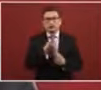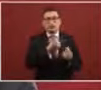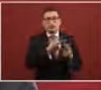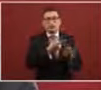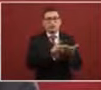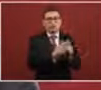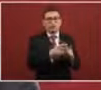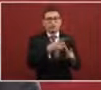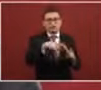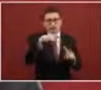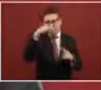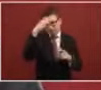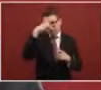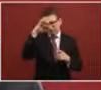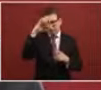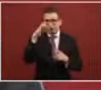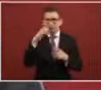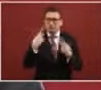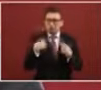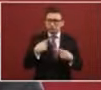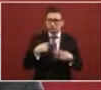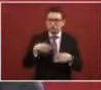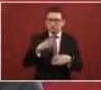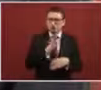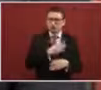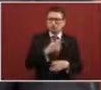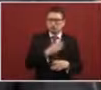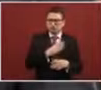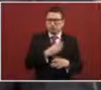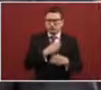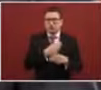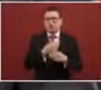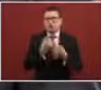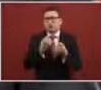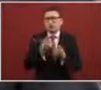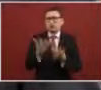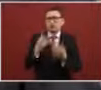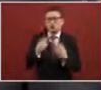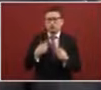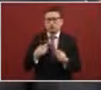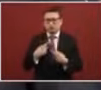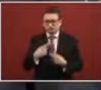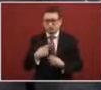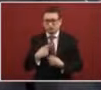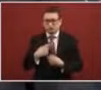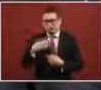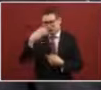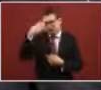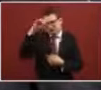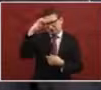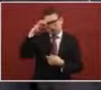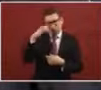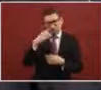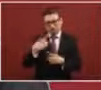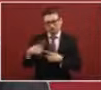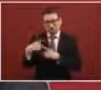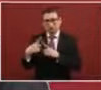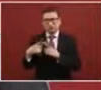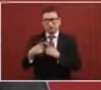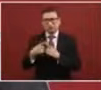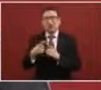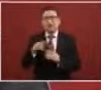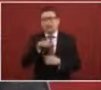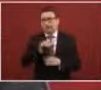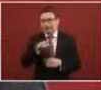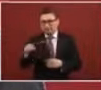especialistas, gente muy buena, ciudadanos, expertos, nos